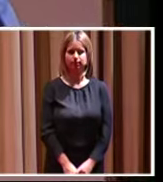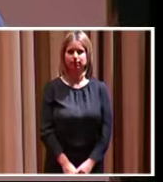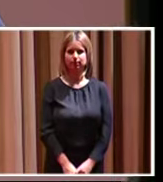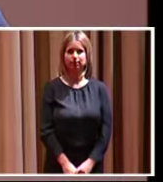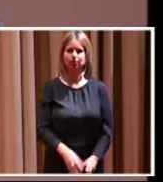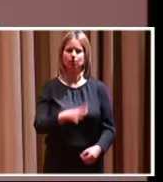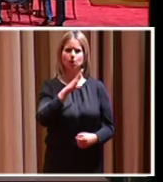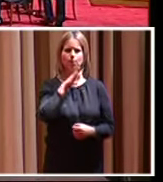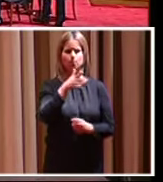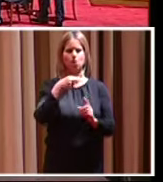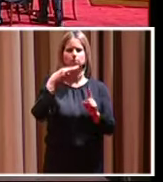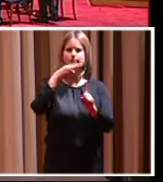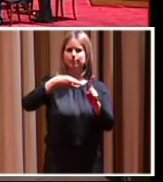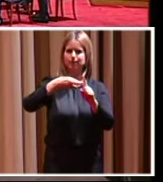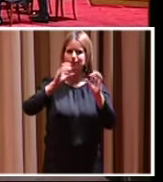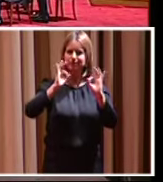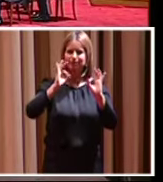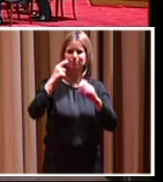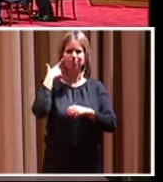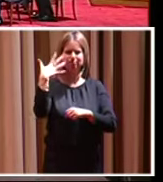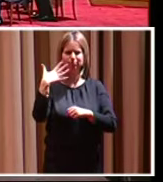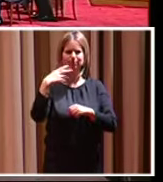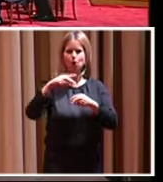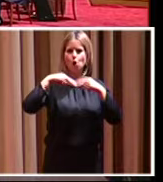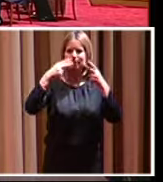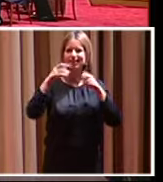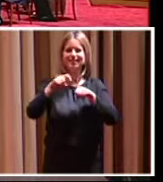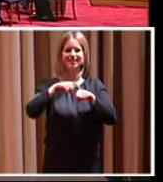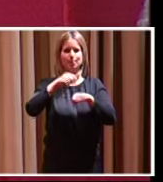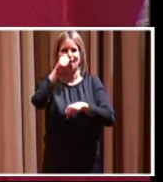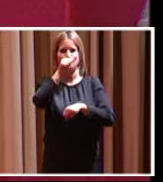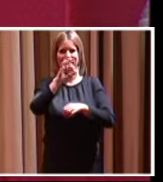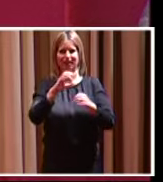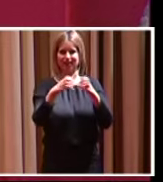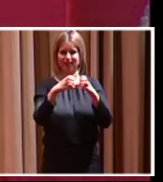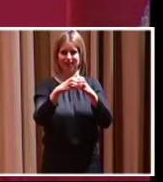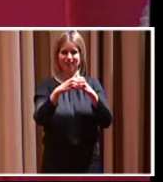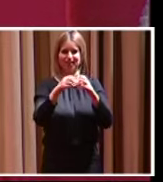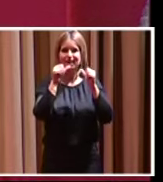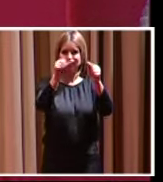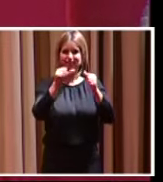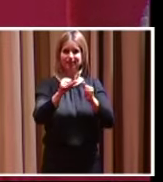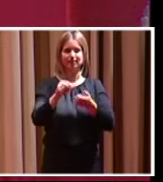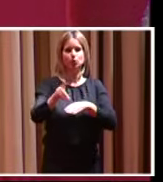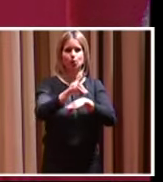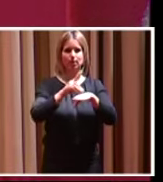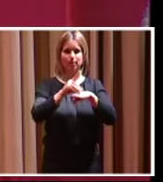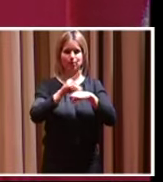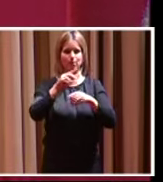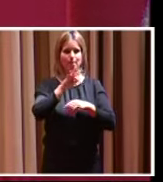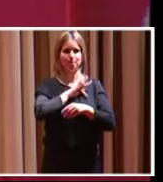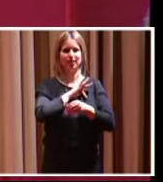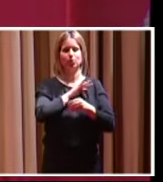Por ser un referente en la hostelería como la típica bodega granadina. Diploma al mérito por la ciudad de Granada